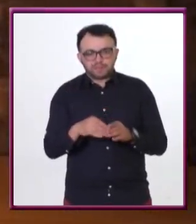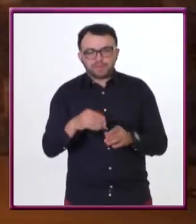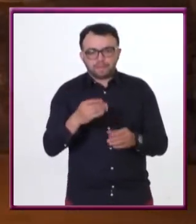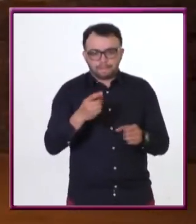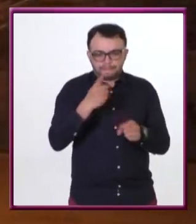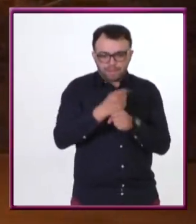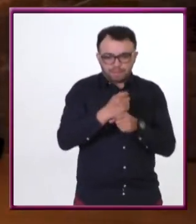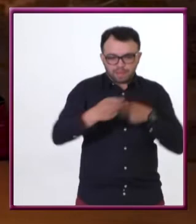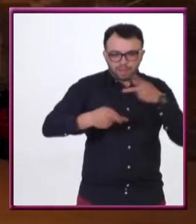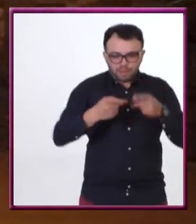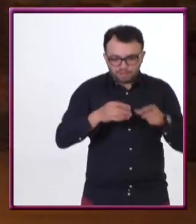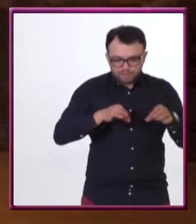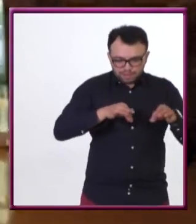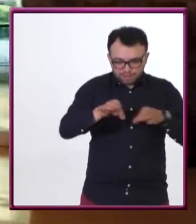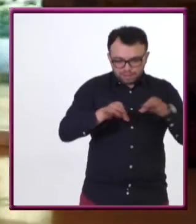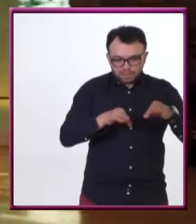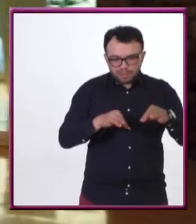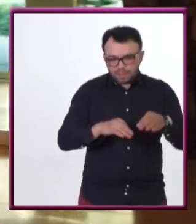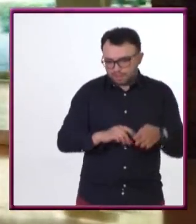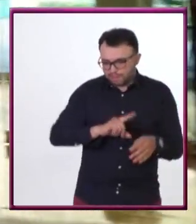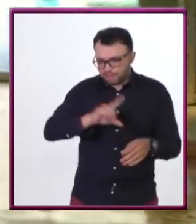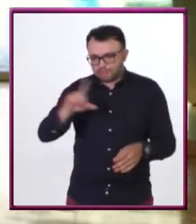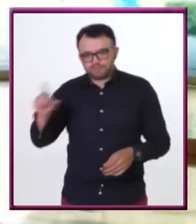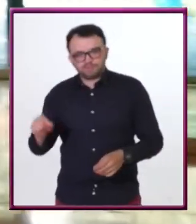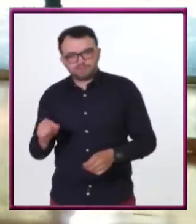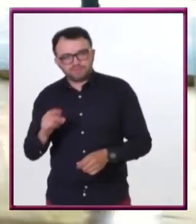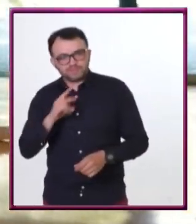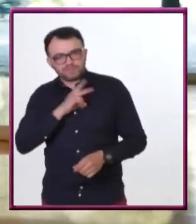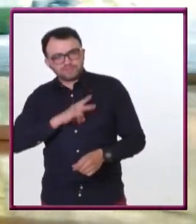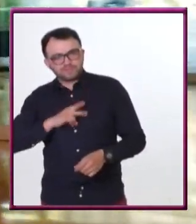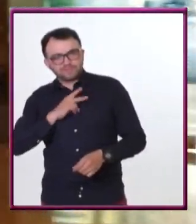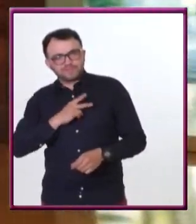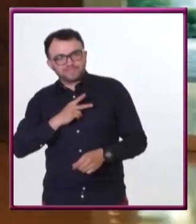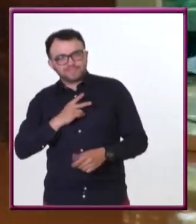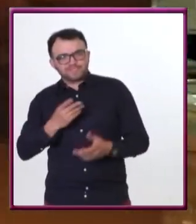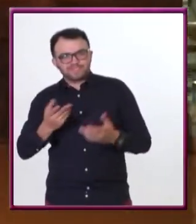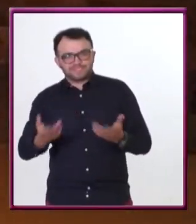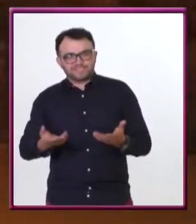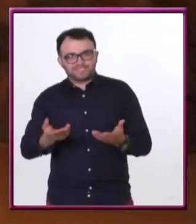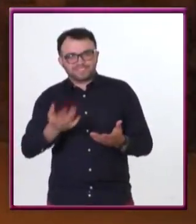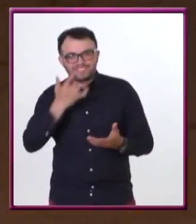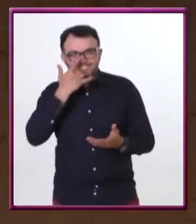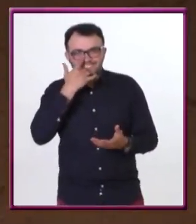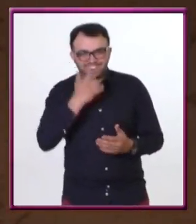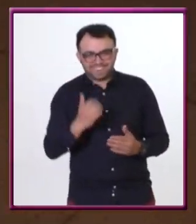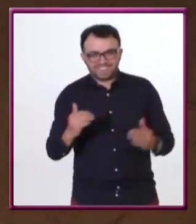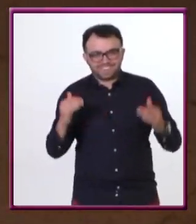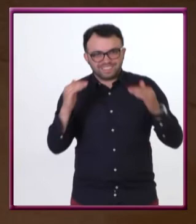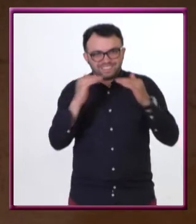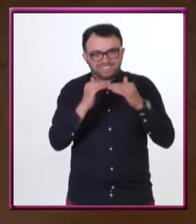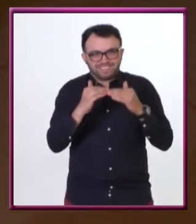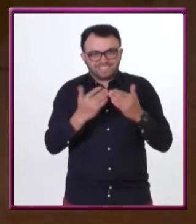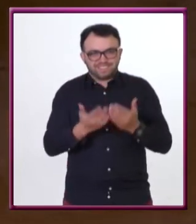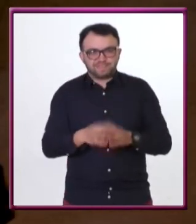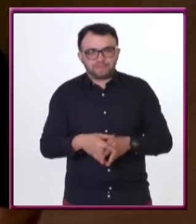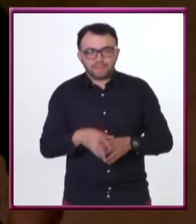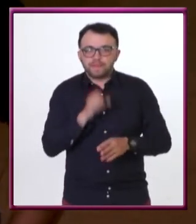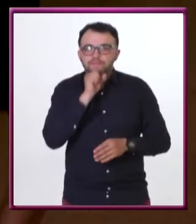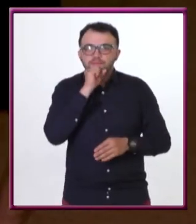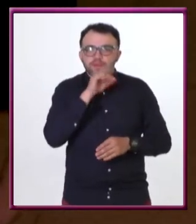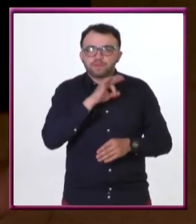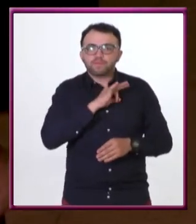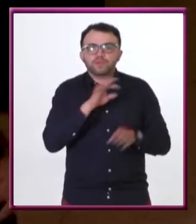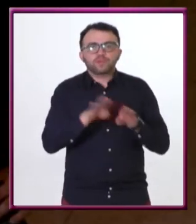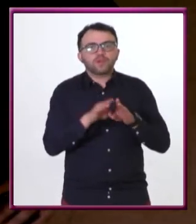si su reina, que si su peón, que si su trigo, que si su arroz. Y ¡pum! Virus. Pues sí. También podríamos hablar